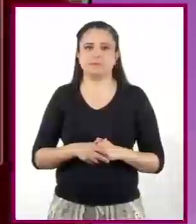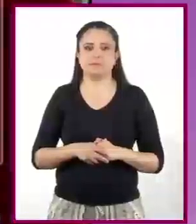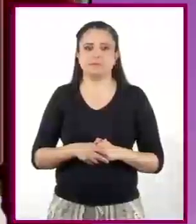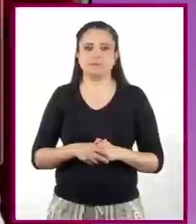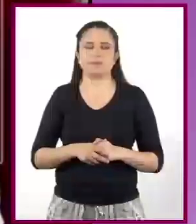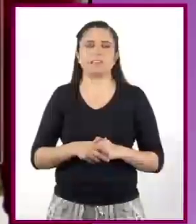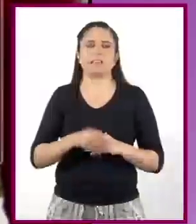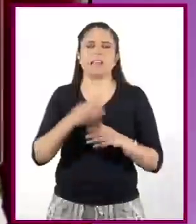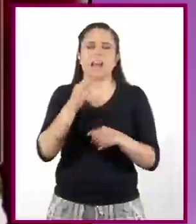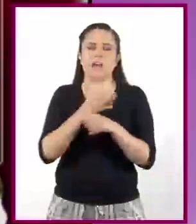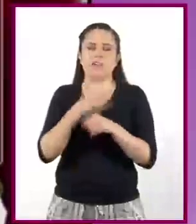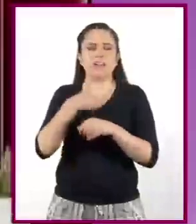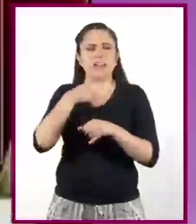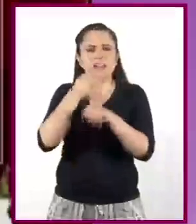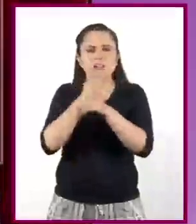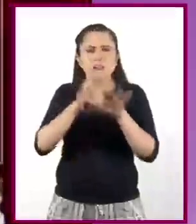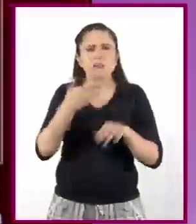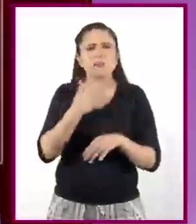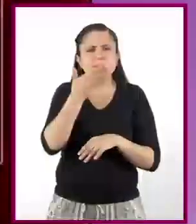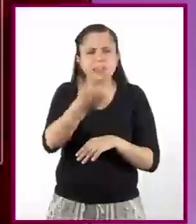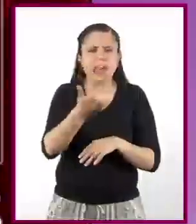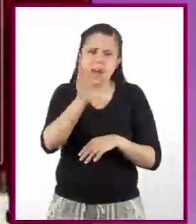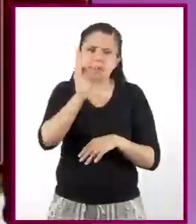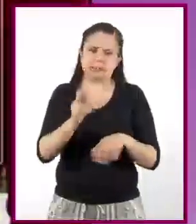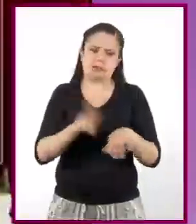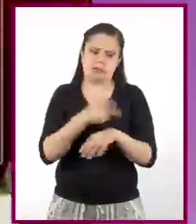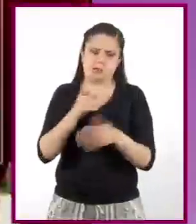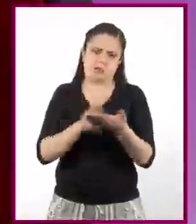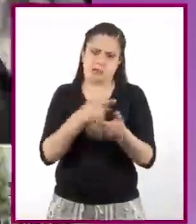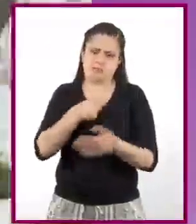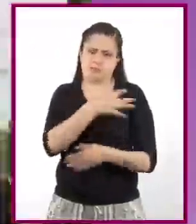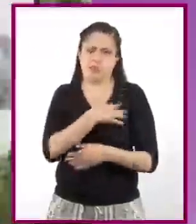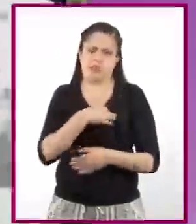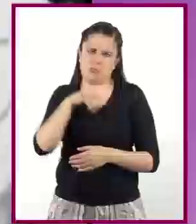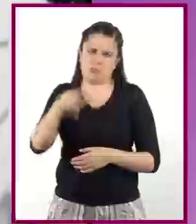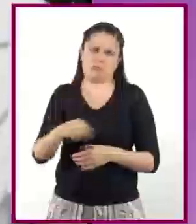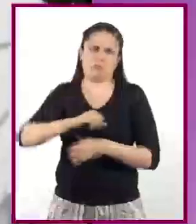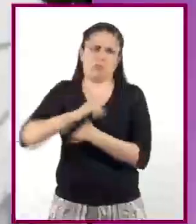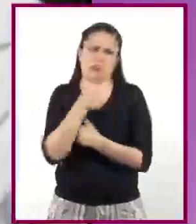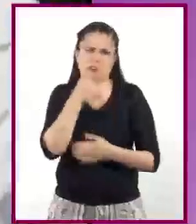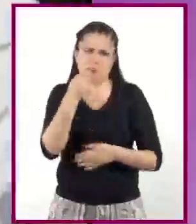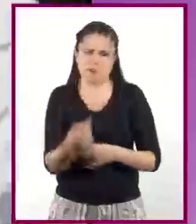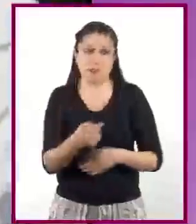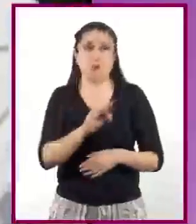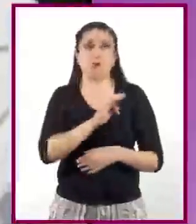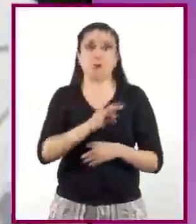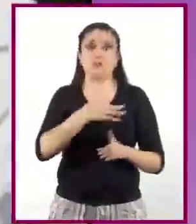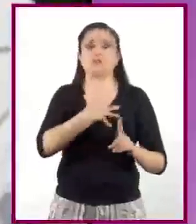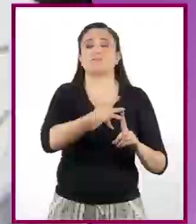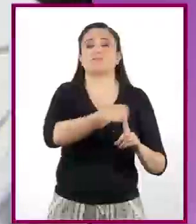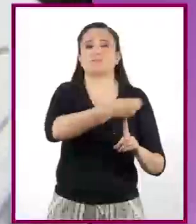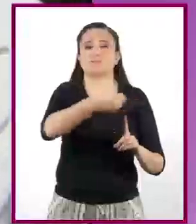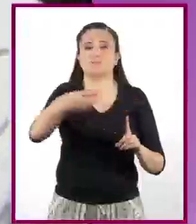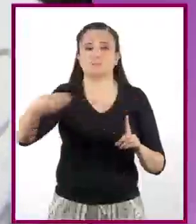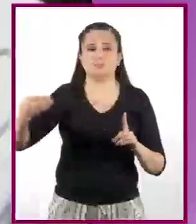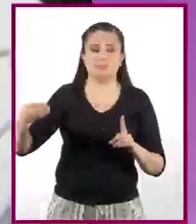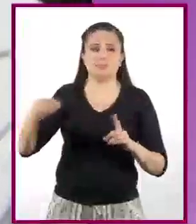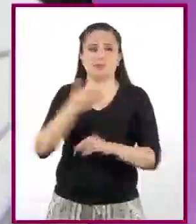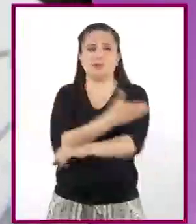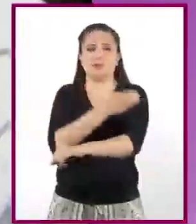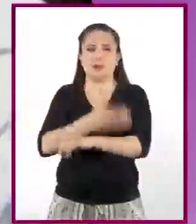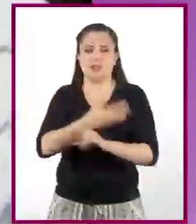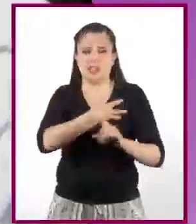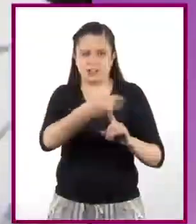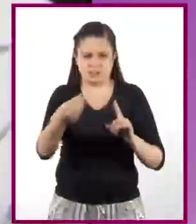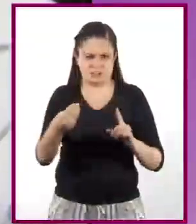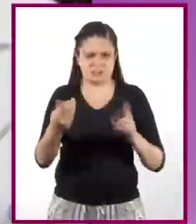Apenas vengo a solicitar la información y que acepten otra vez a mi hijo en esa guardería. Dicen que puedo contagiar a los demás compañeros, o